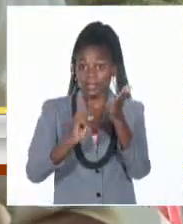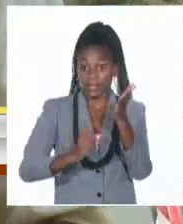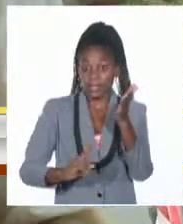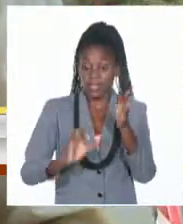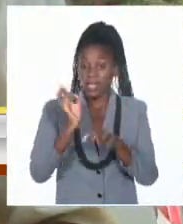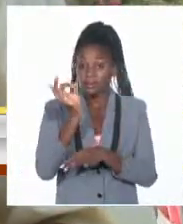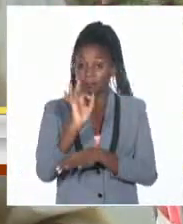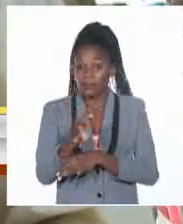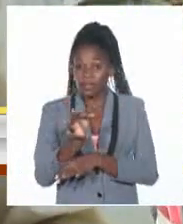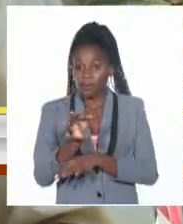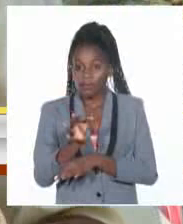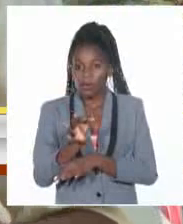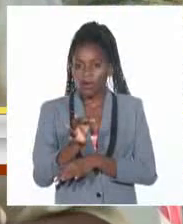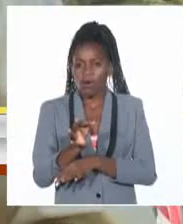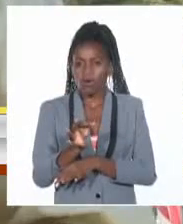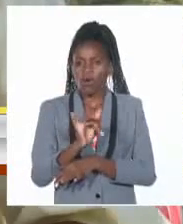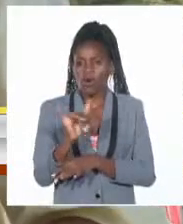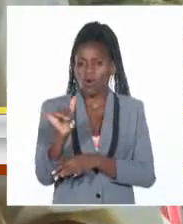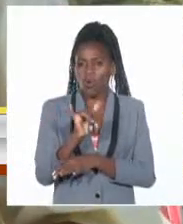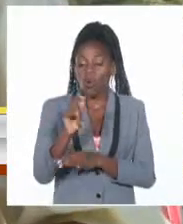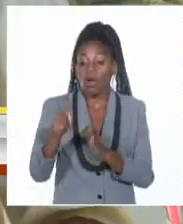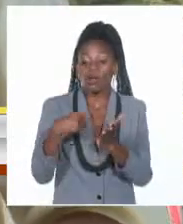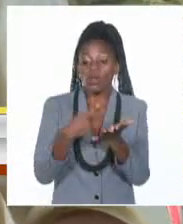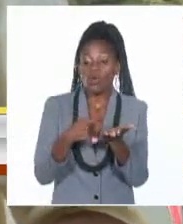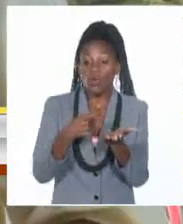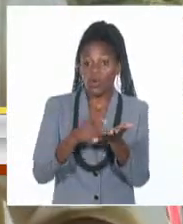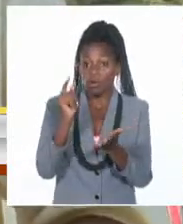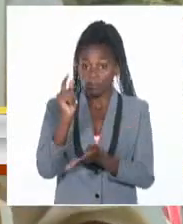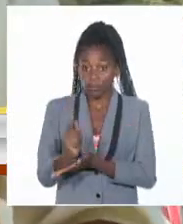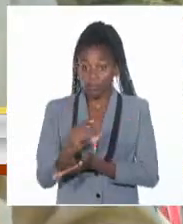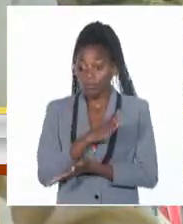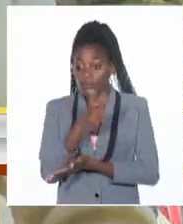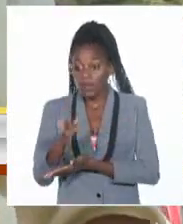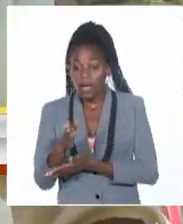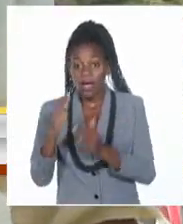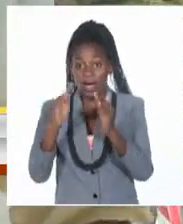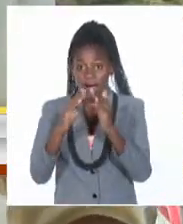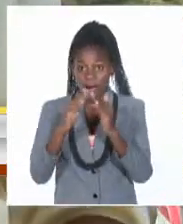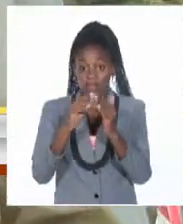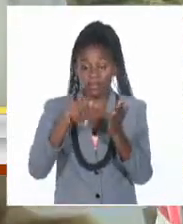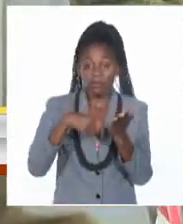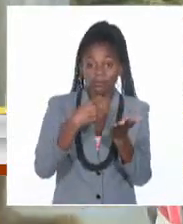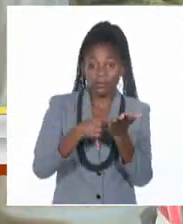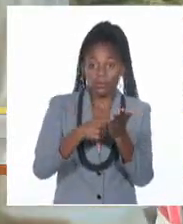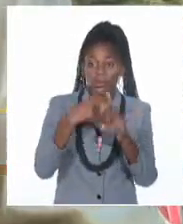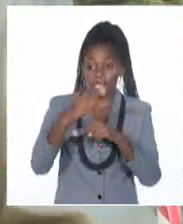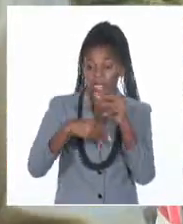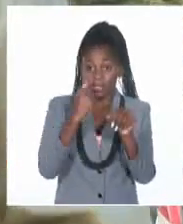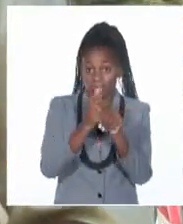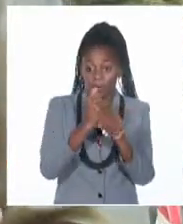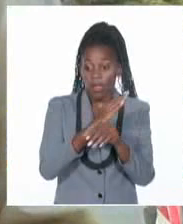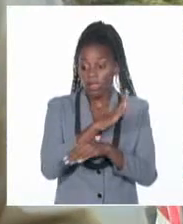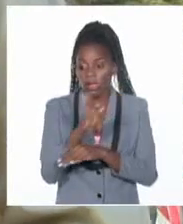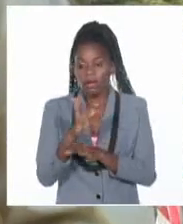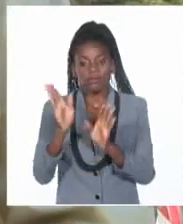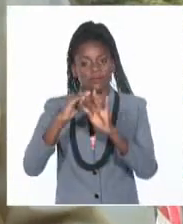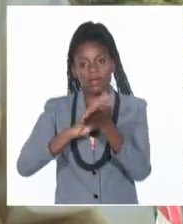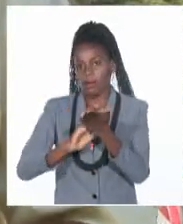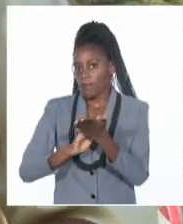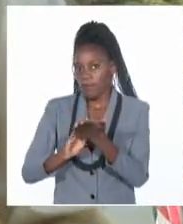también por parte de los cobradores que realizan esa función o que han realizado esa función en las